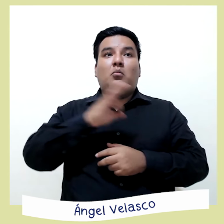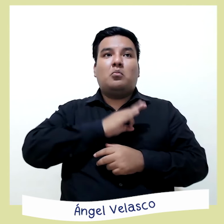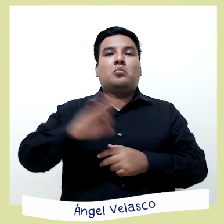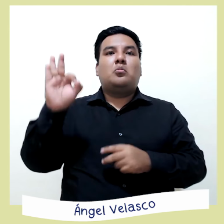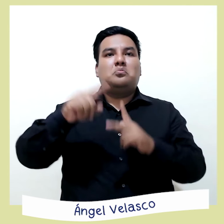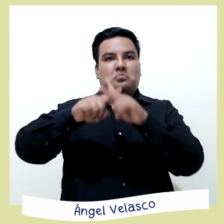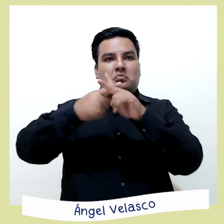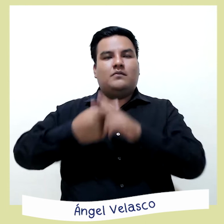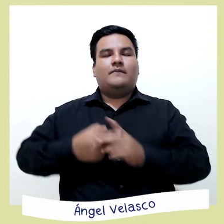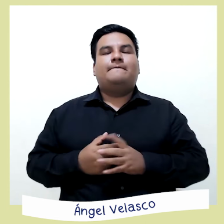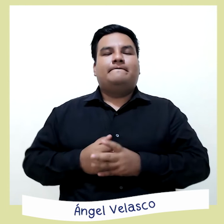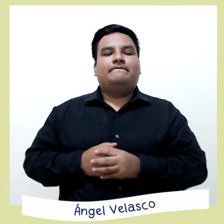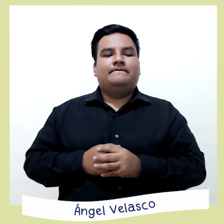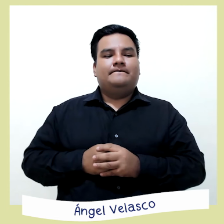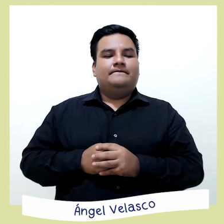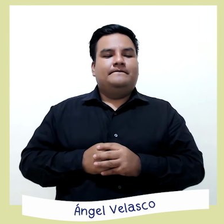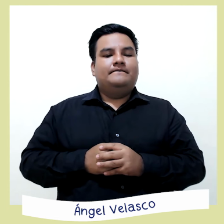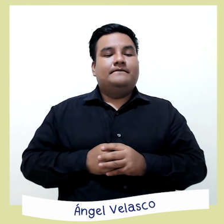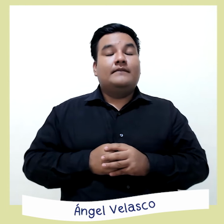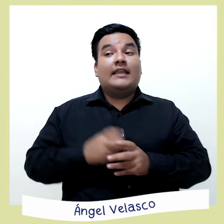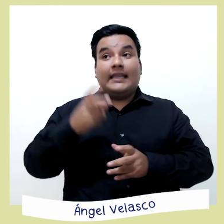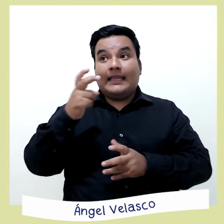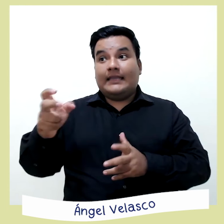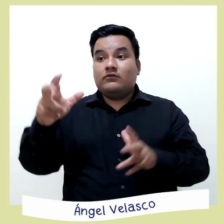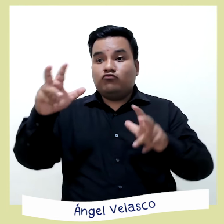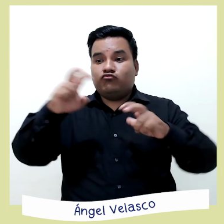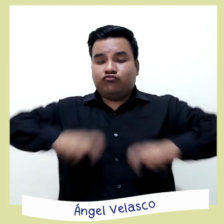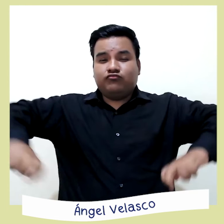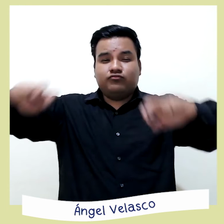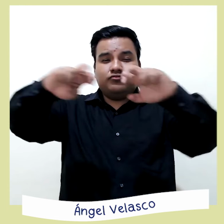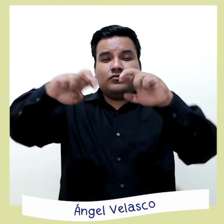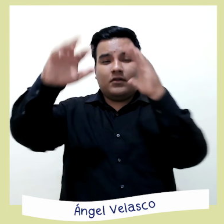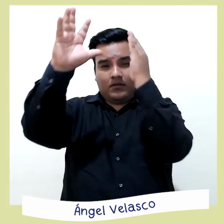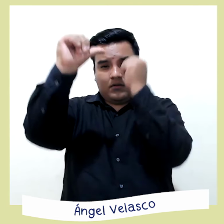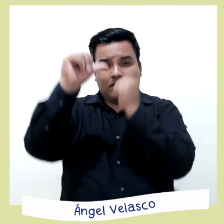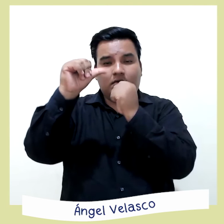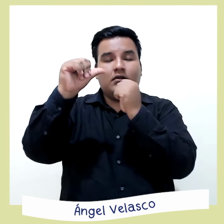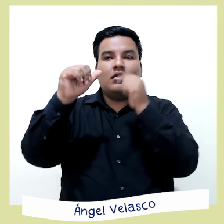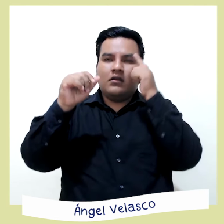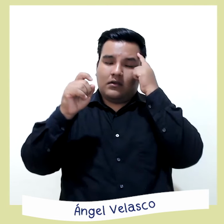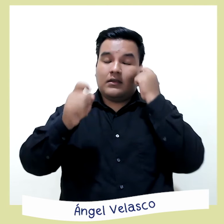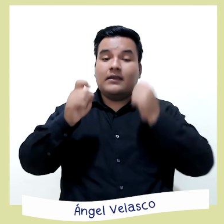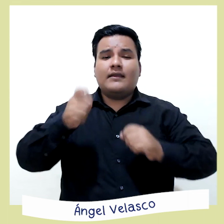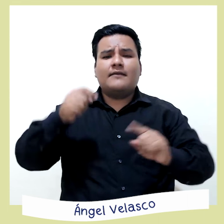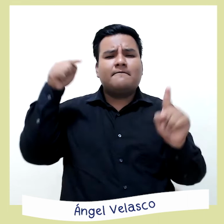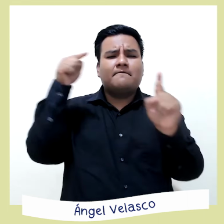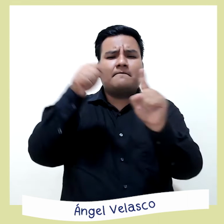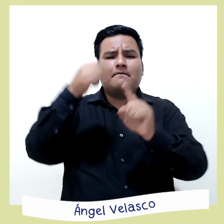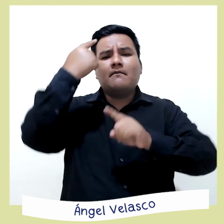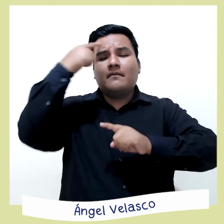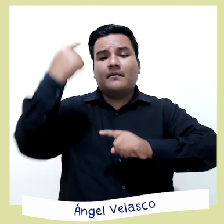país arranca el mecanismo de supervisión y entra en vigor. Esta